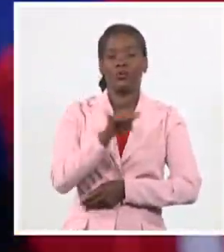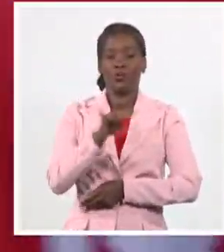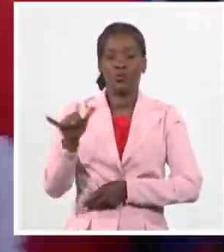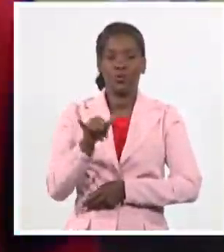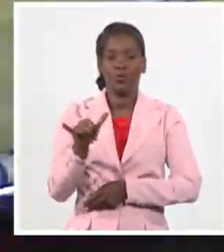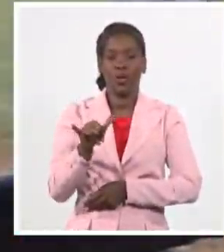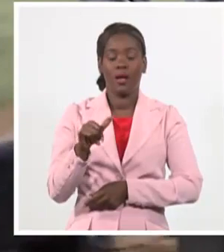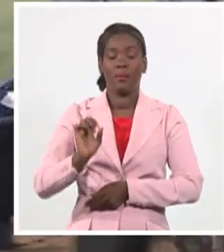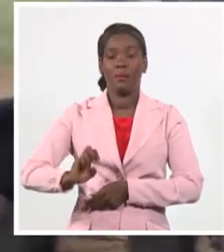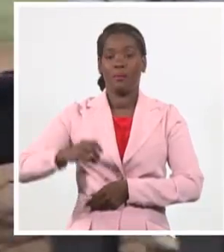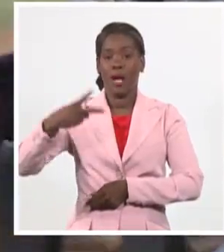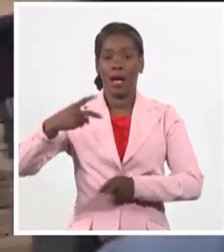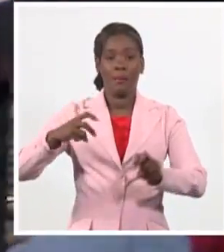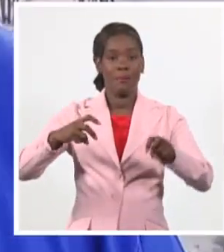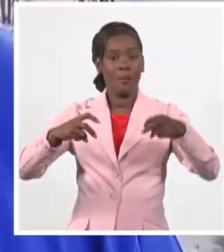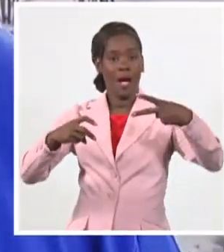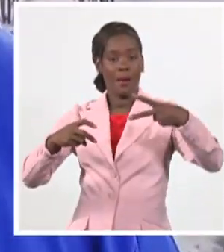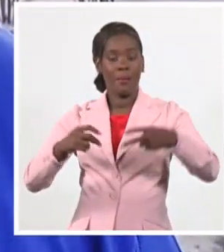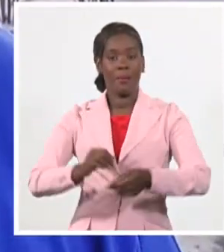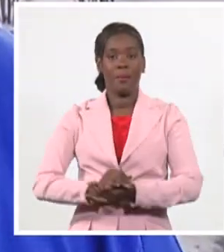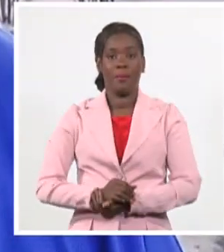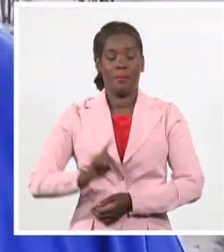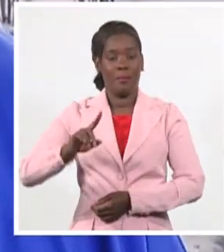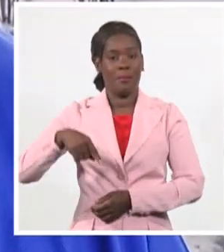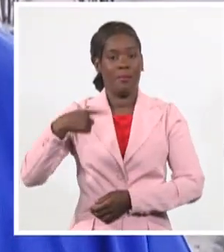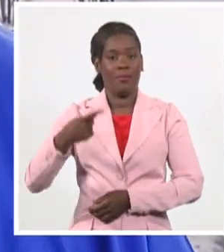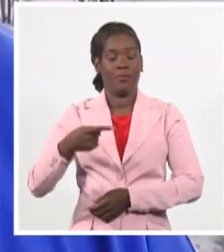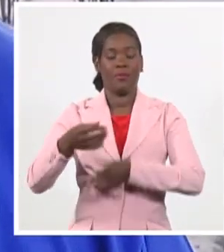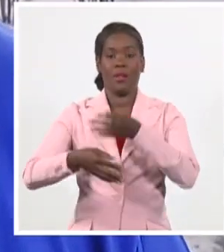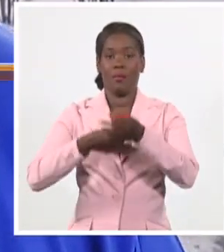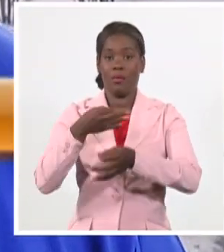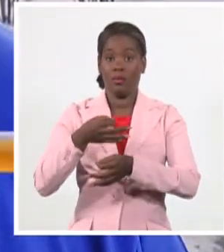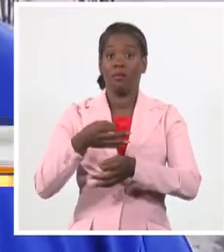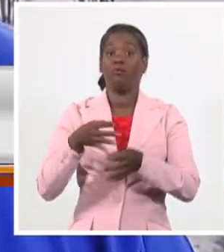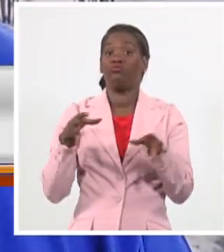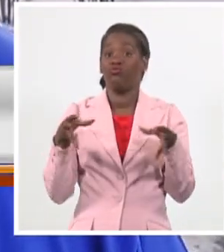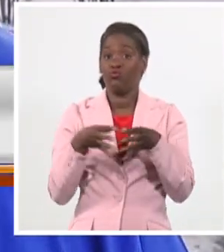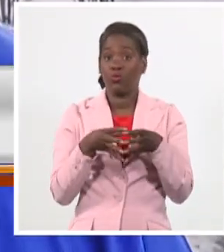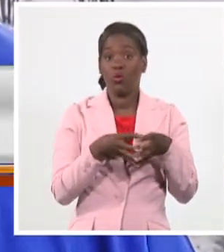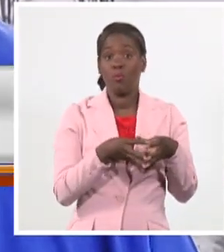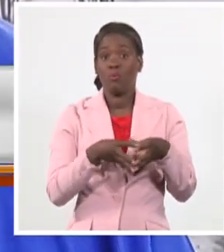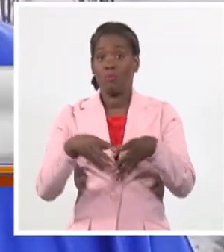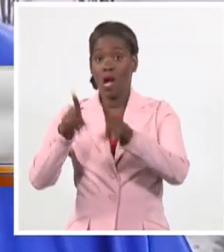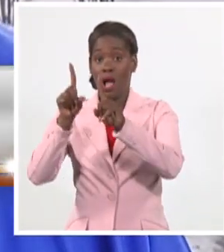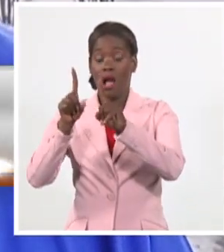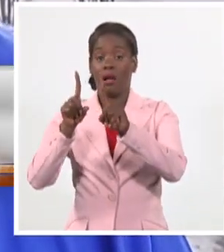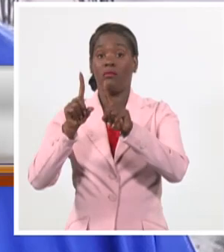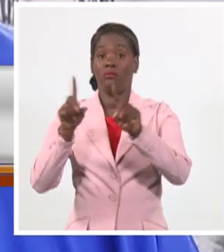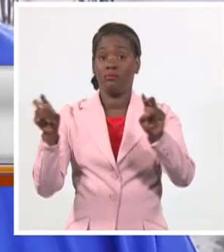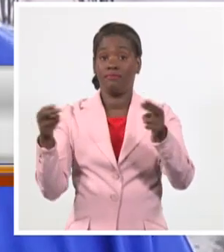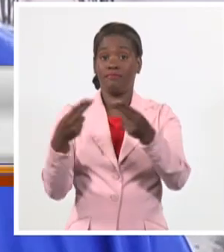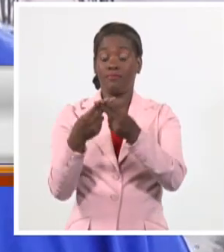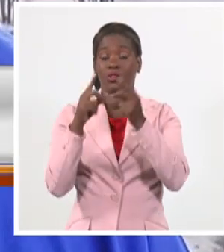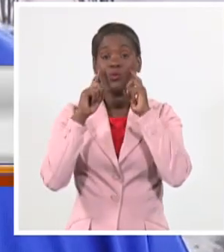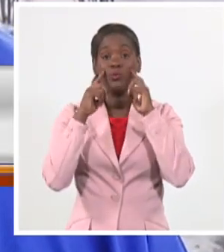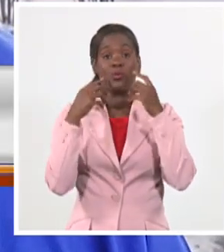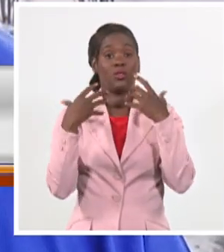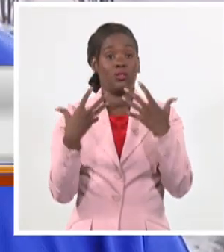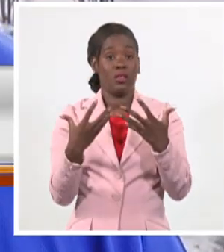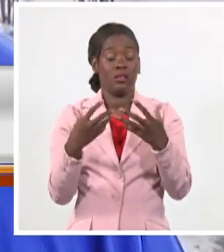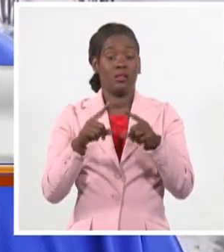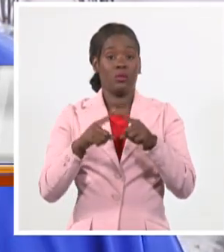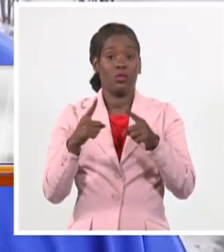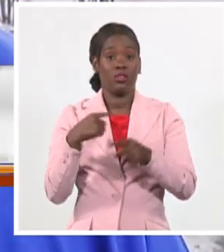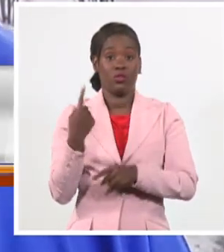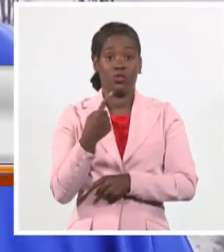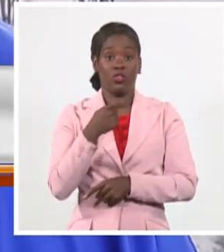en 2 salidas. Mañana decirle que es un partido muy, muy importante contra China-Taipei, porque prácticamente es un partido de la segunda ronda. Si lo ganamos,